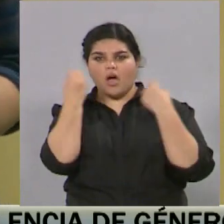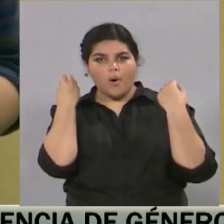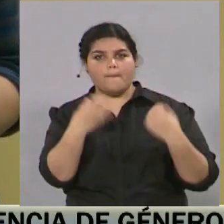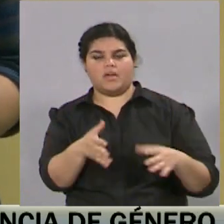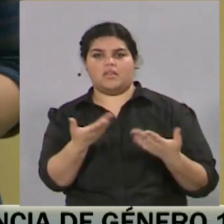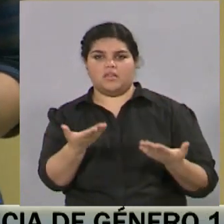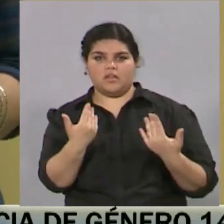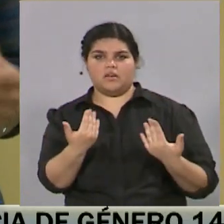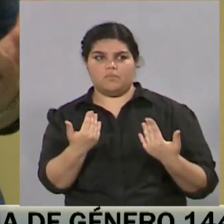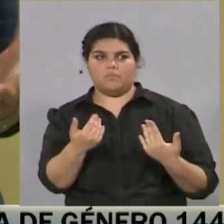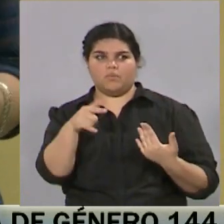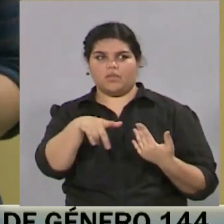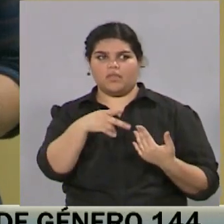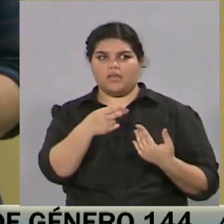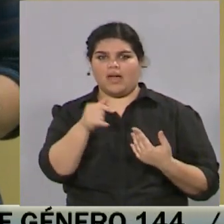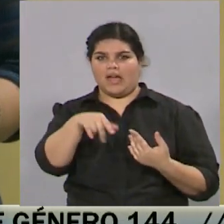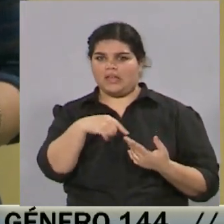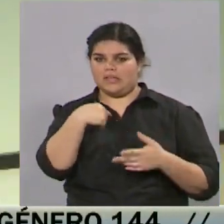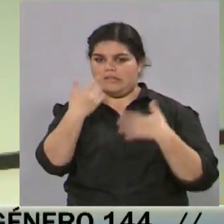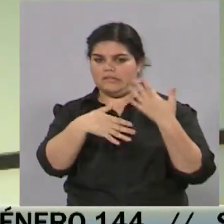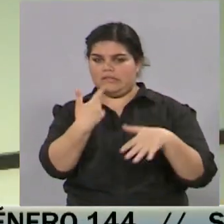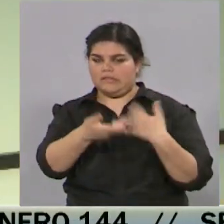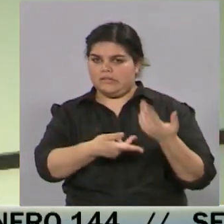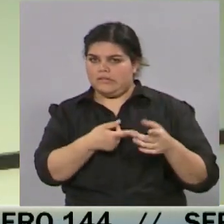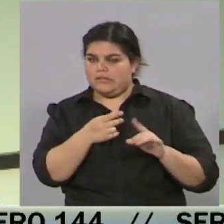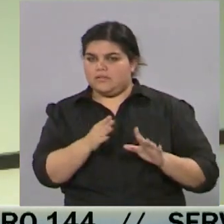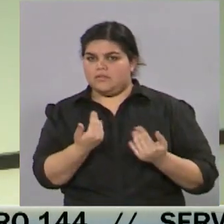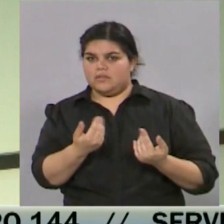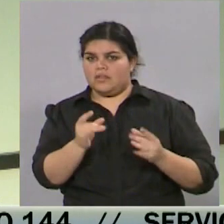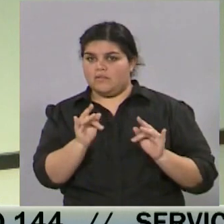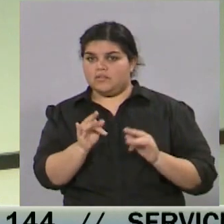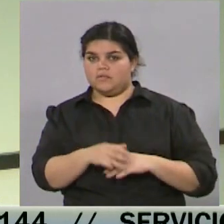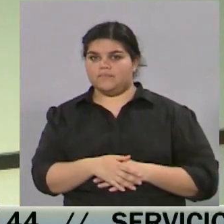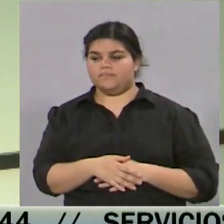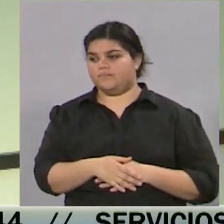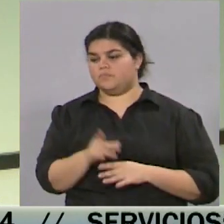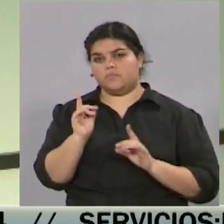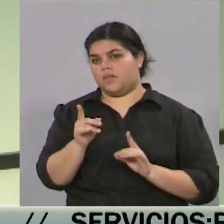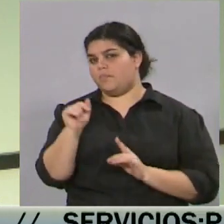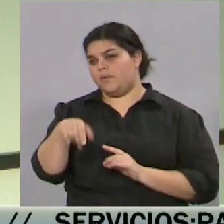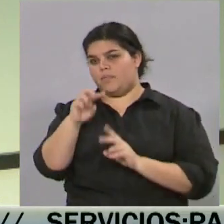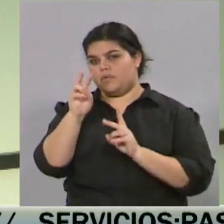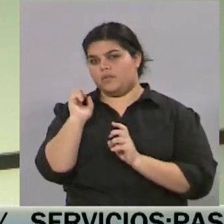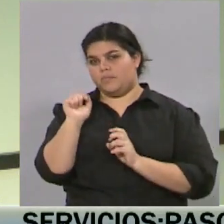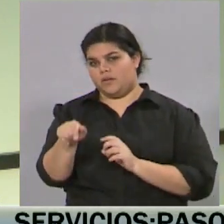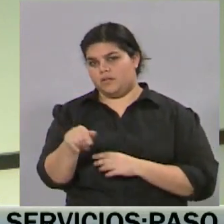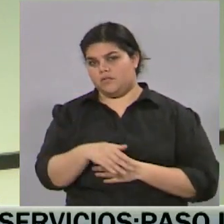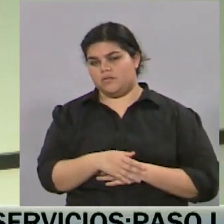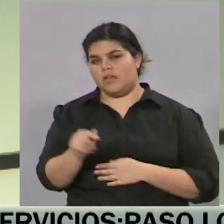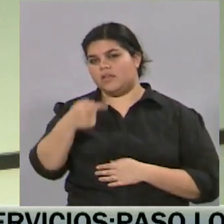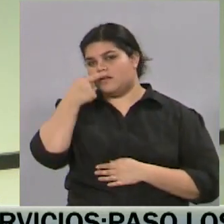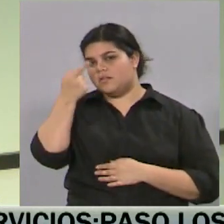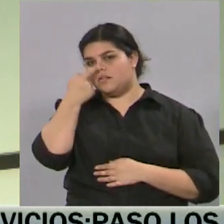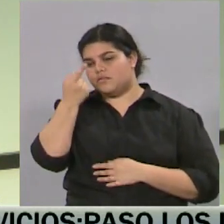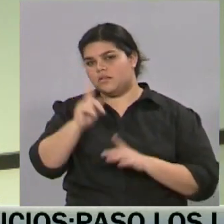en la situación económica y demás, empieza a influir. Siguiendo el lineamiento de este caso que fue emblemático, lo que surgió interesante es que